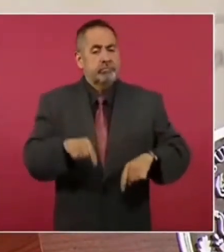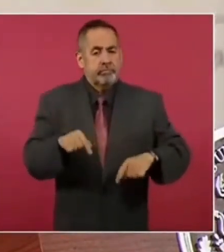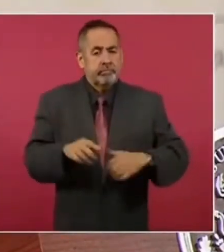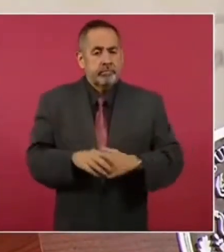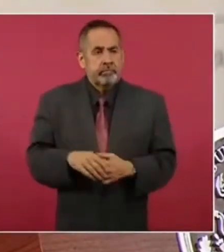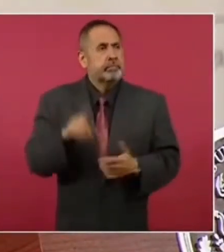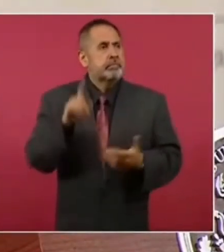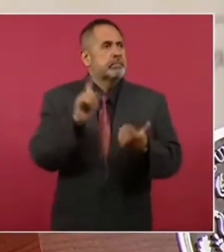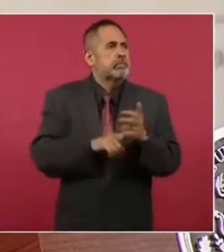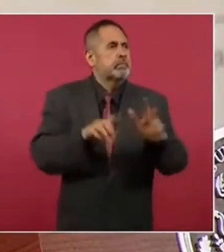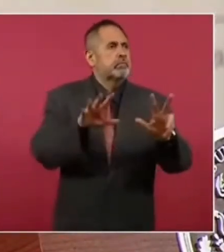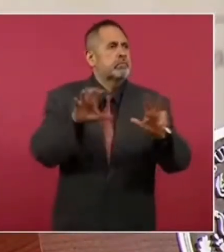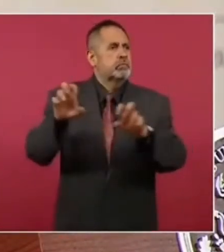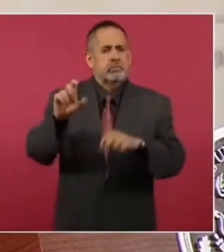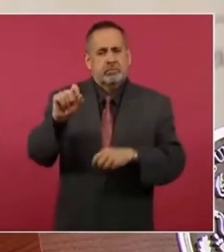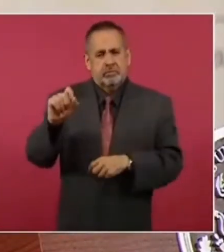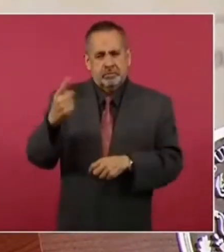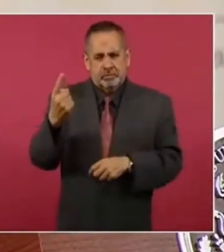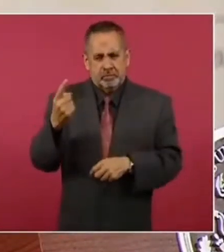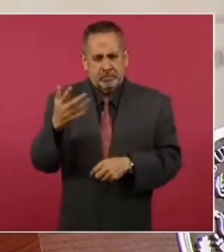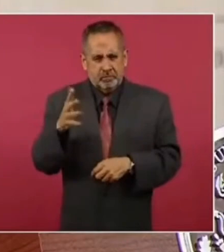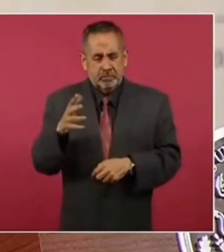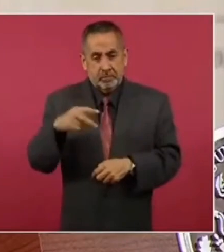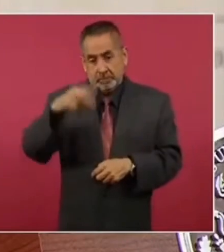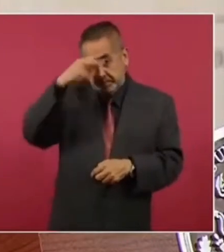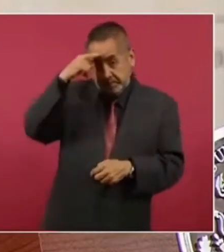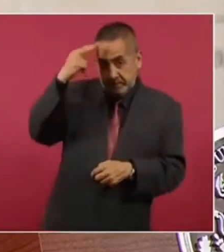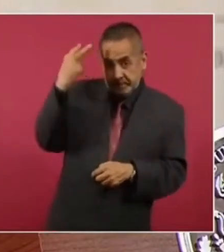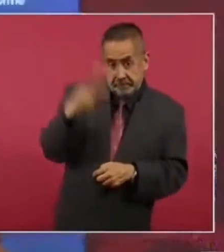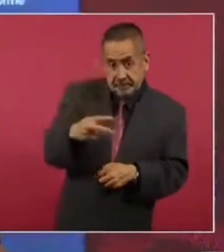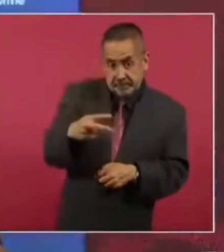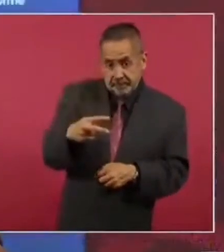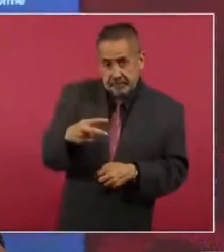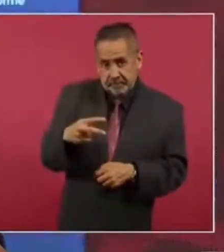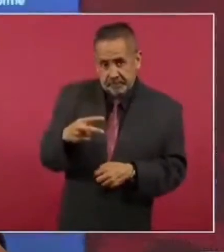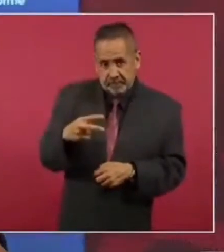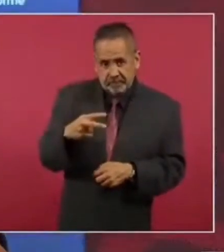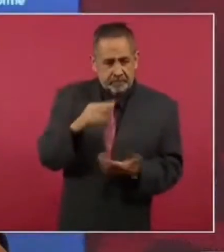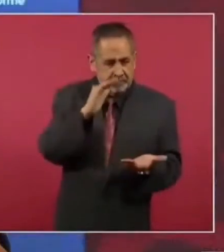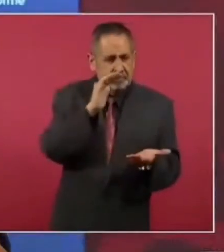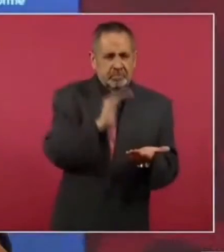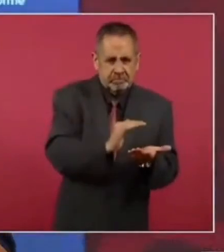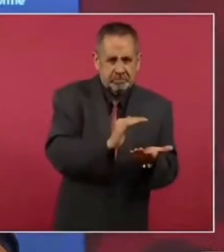Para 1821, la población de México era menos